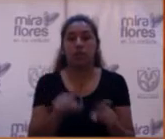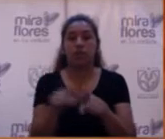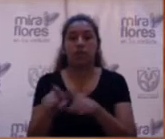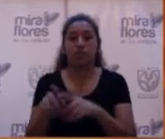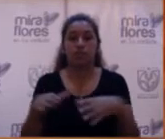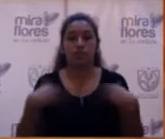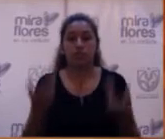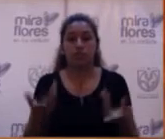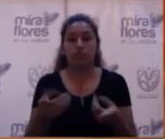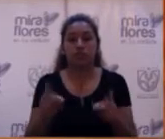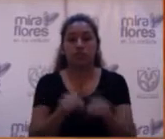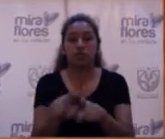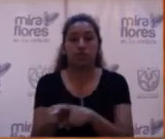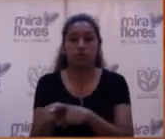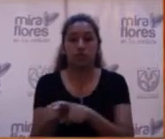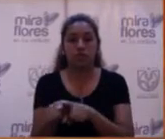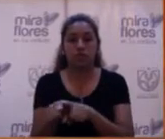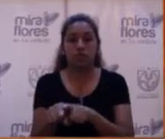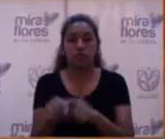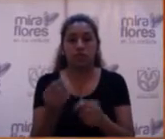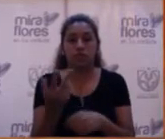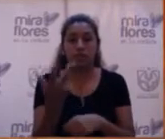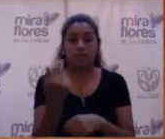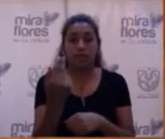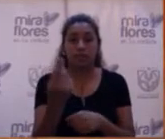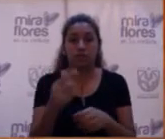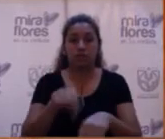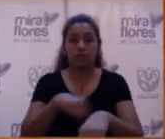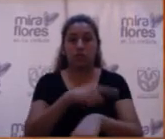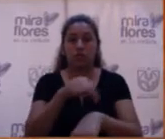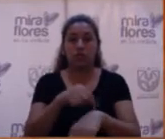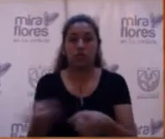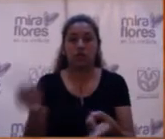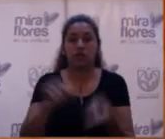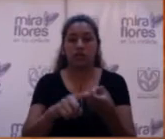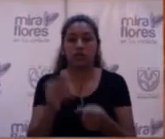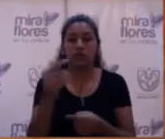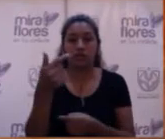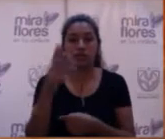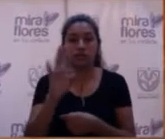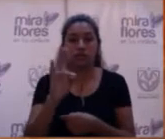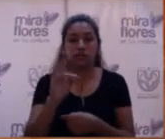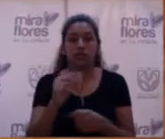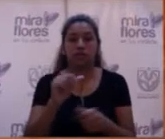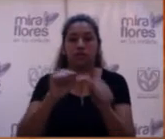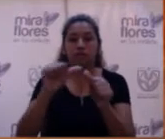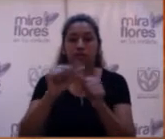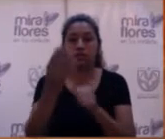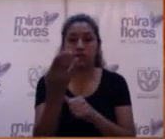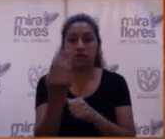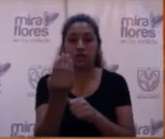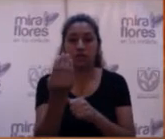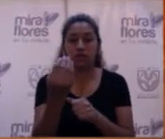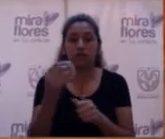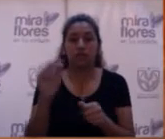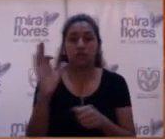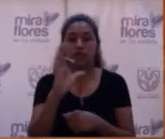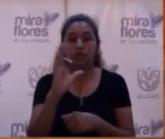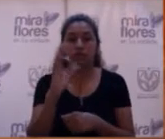formalizar la misma desde las 13 horas hasta las 17:30 del día 14 de febrero del